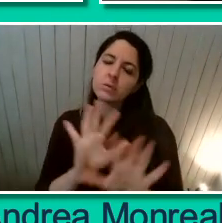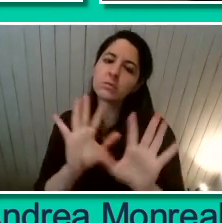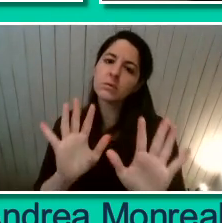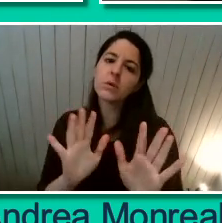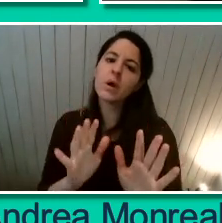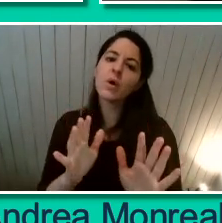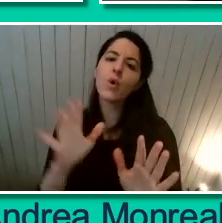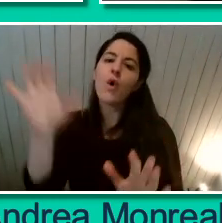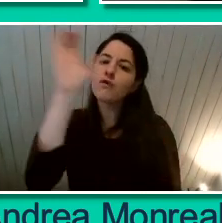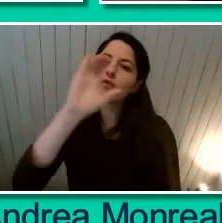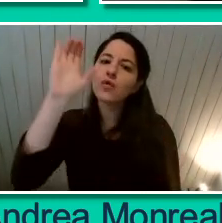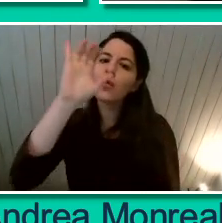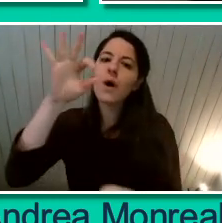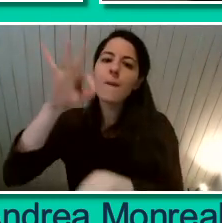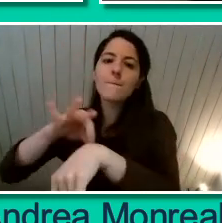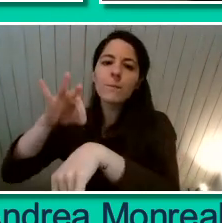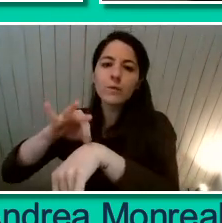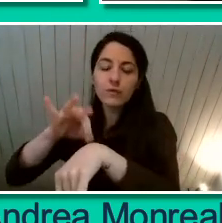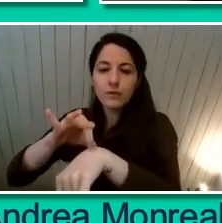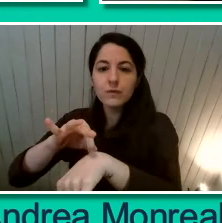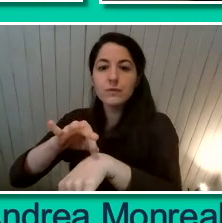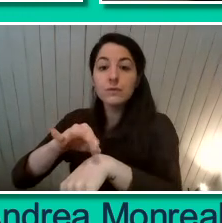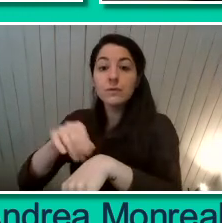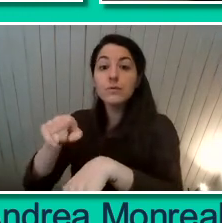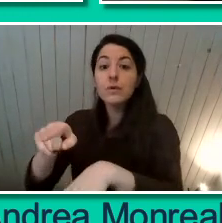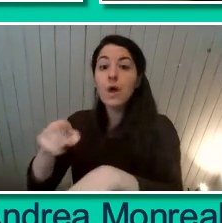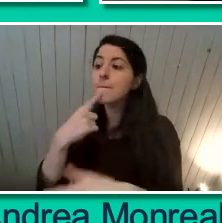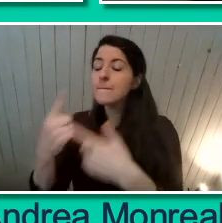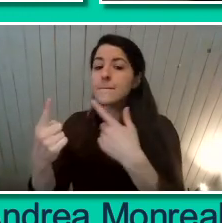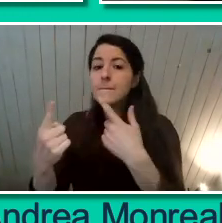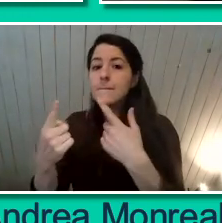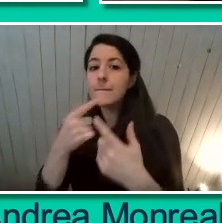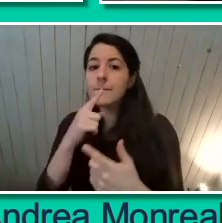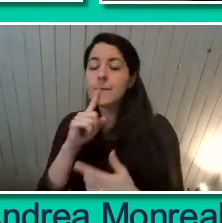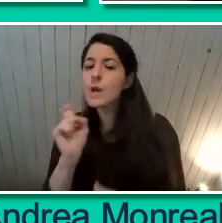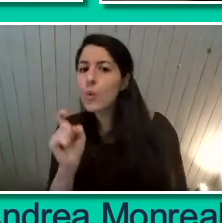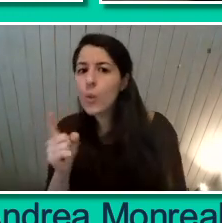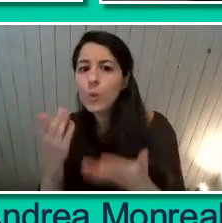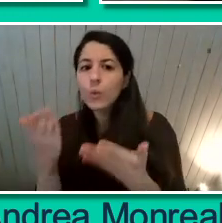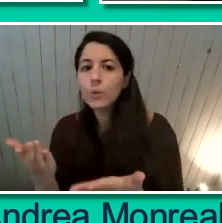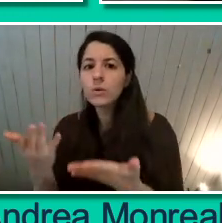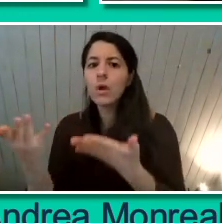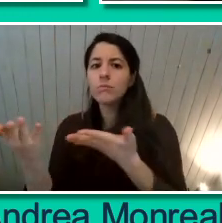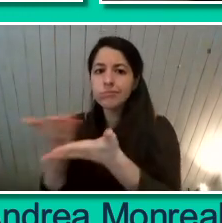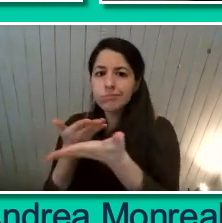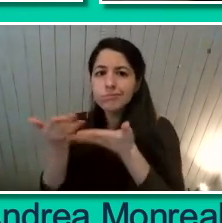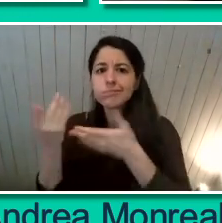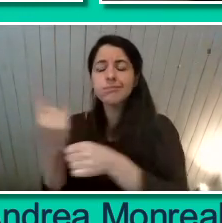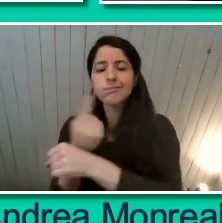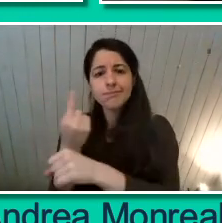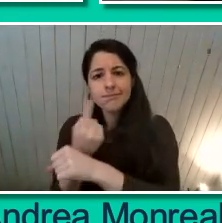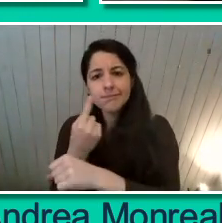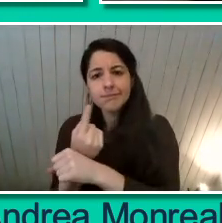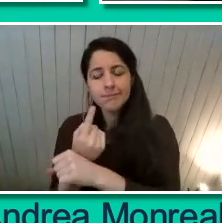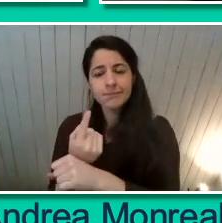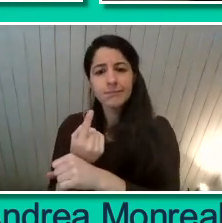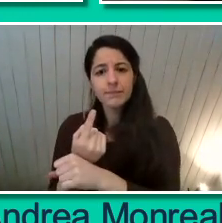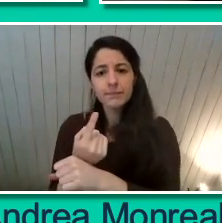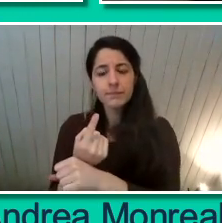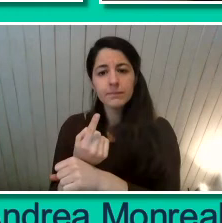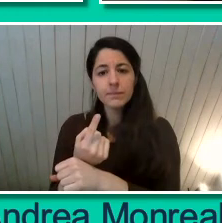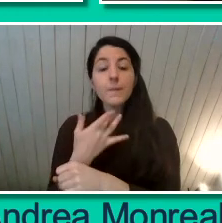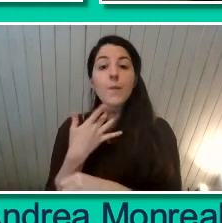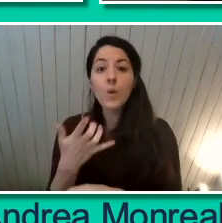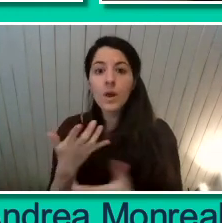profesional en medicina que le haga las consultas, que le haga todas las preguntas que tenga en su cabeza, porque vivir